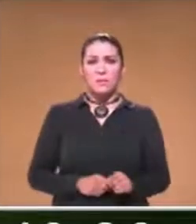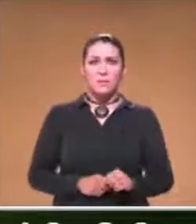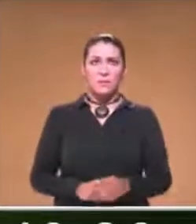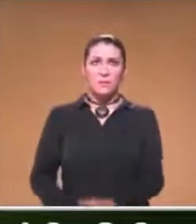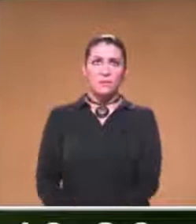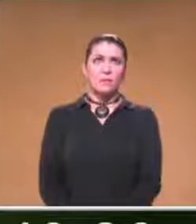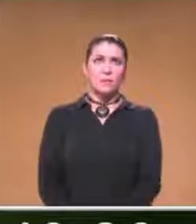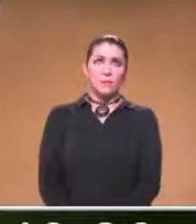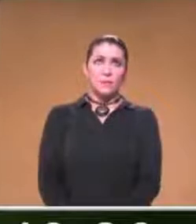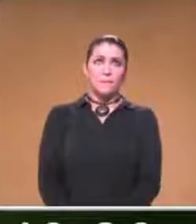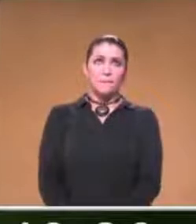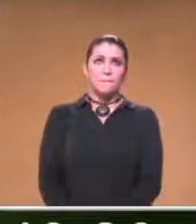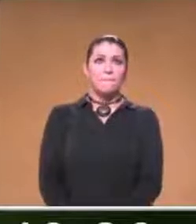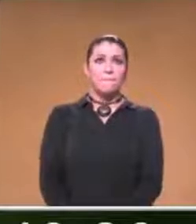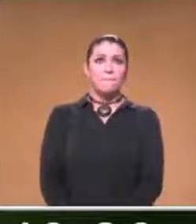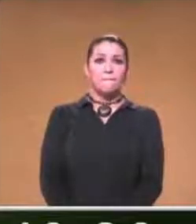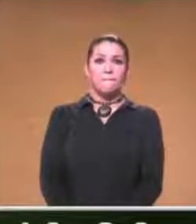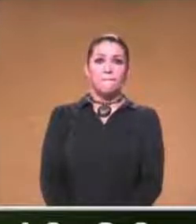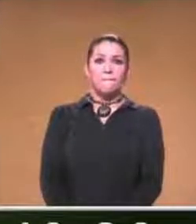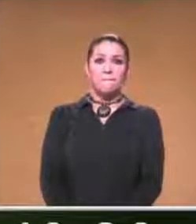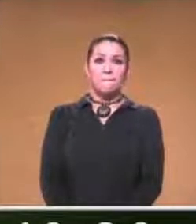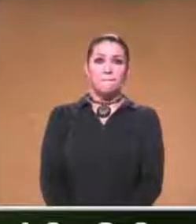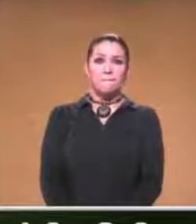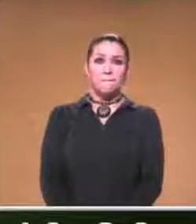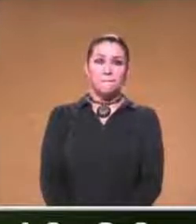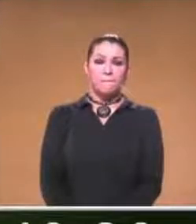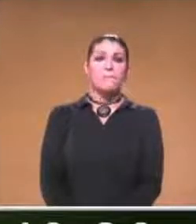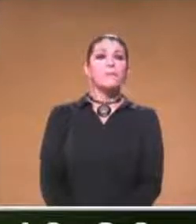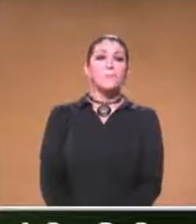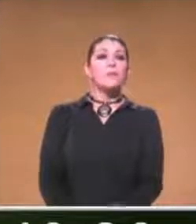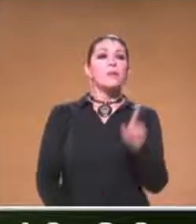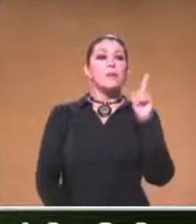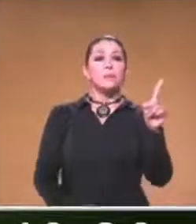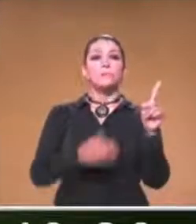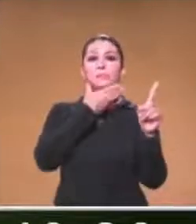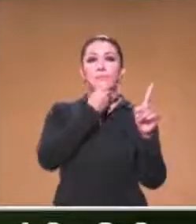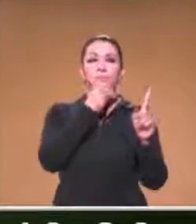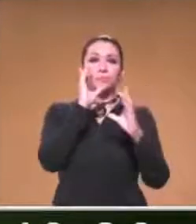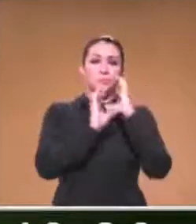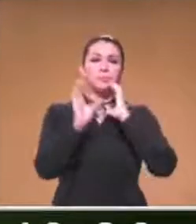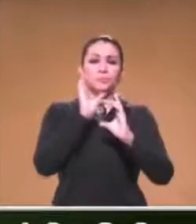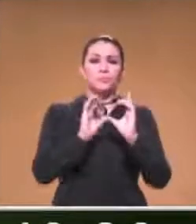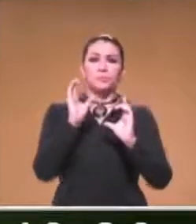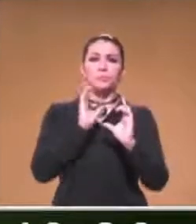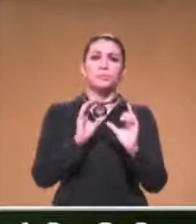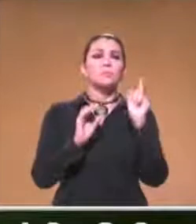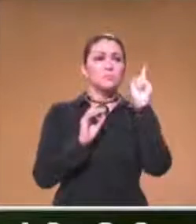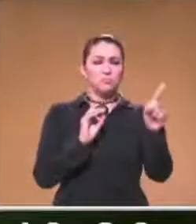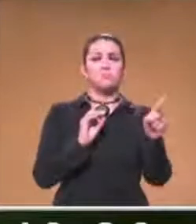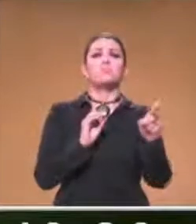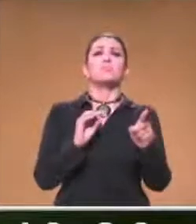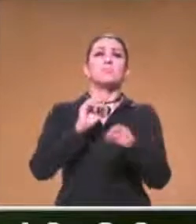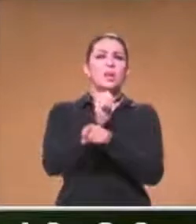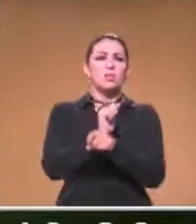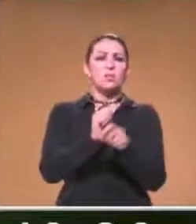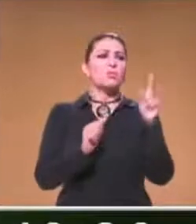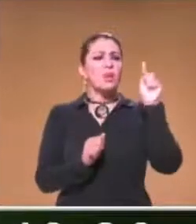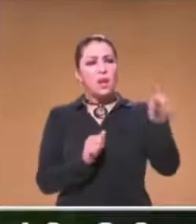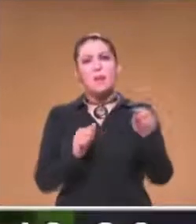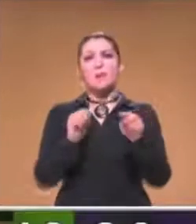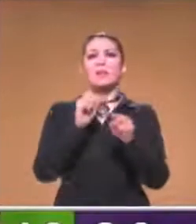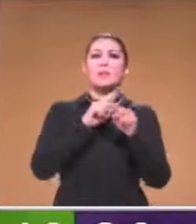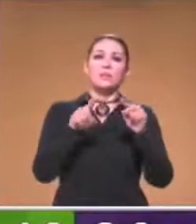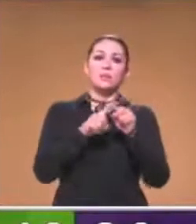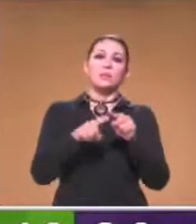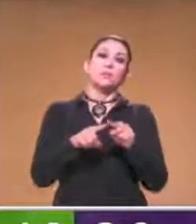¿Is he Ricky Martin? No, he isn't. Él es Ricky Martin, es él Tom Cruise, y la respuesta sería no, no